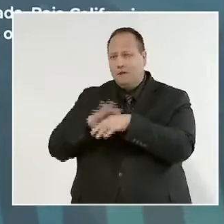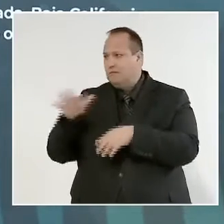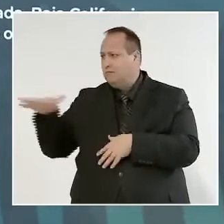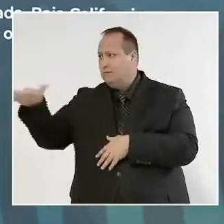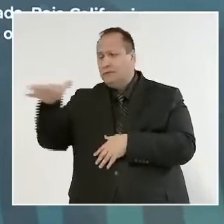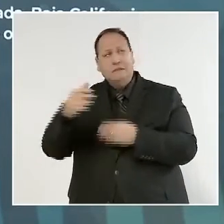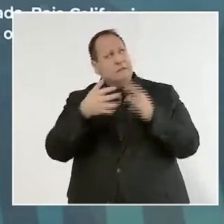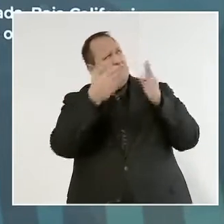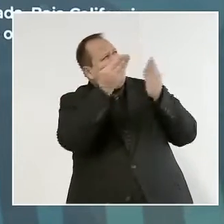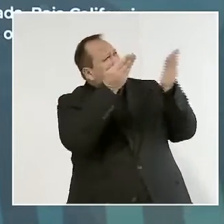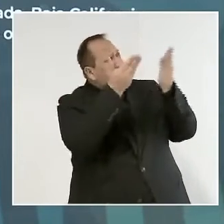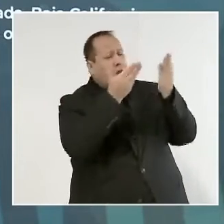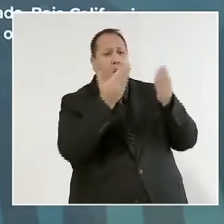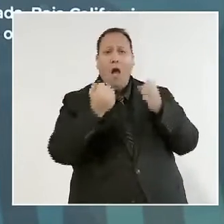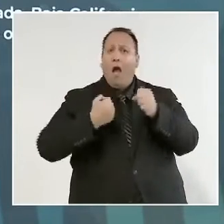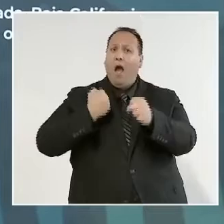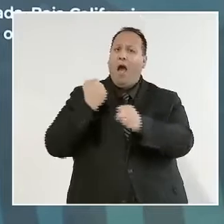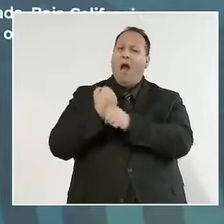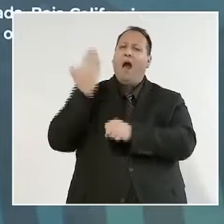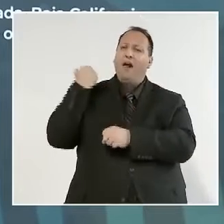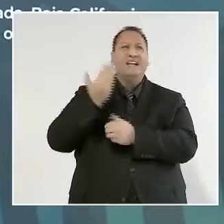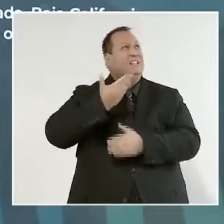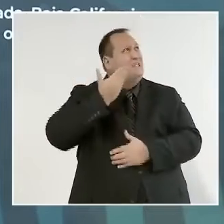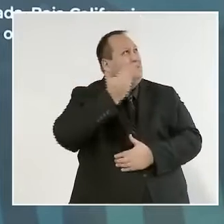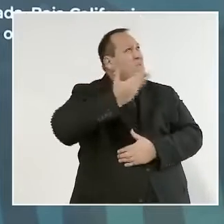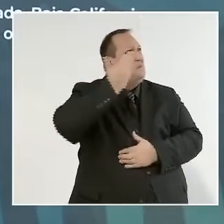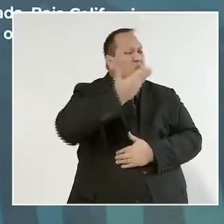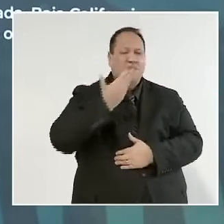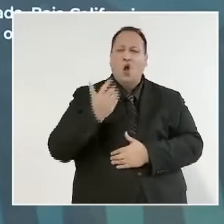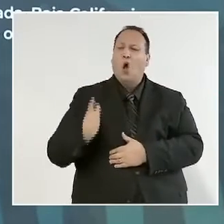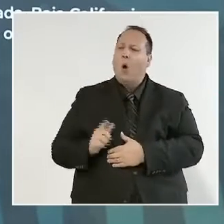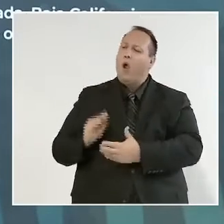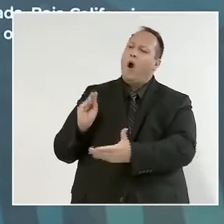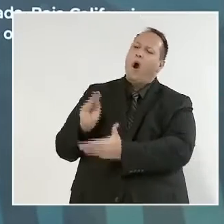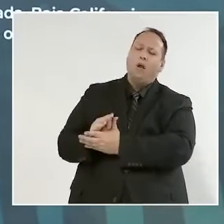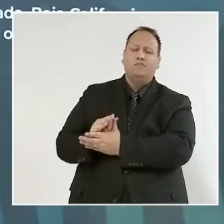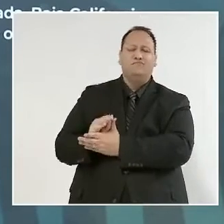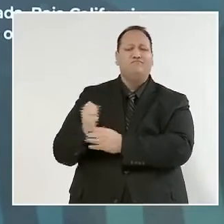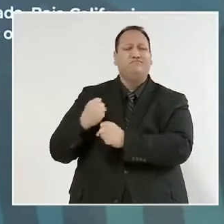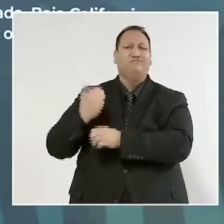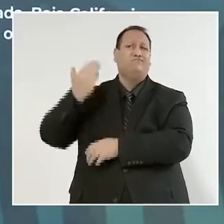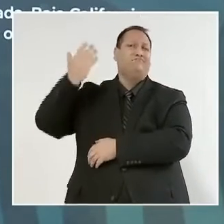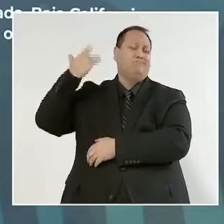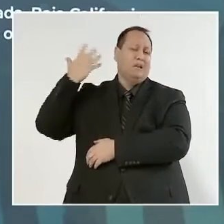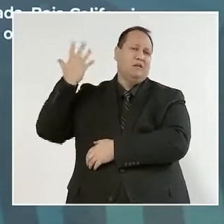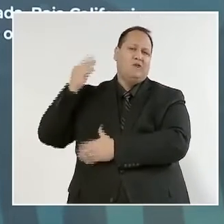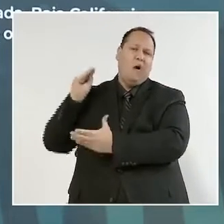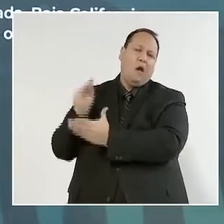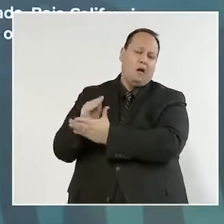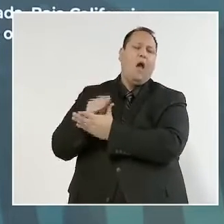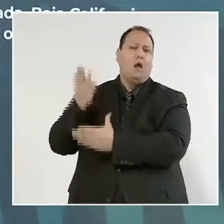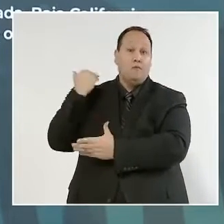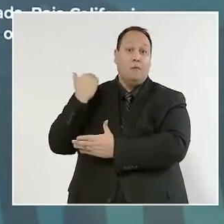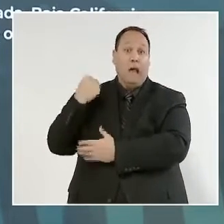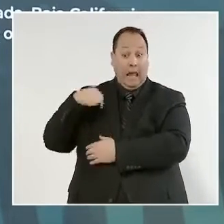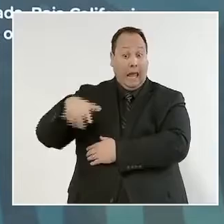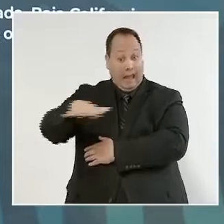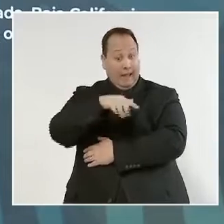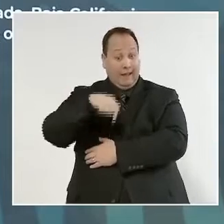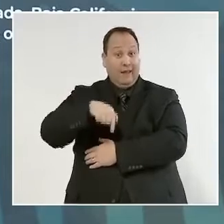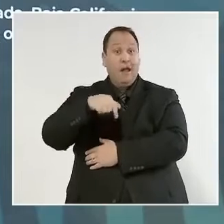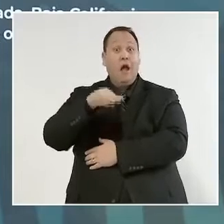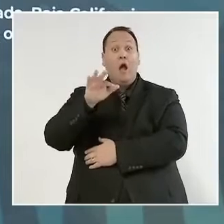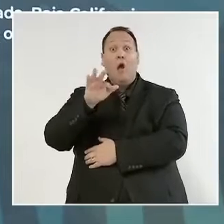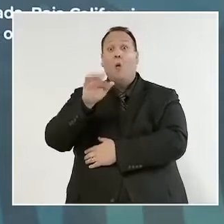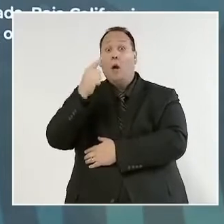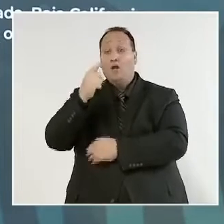necesidades que por muchos años fueron ignoradas por los gobiernos anteriores. Aquí hicimos 41 jornadas por